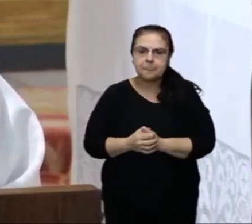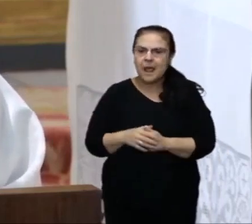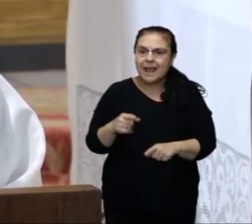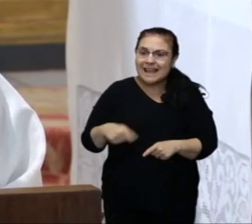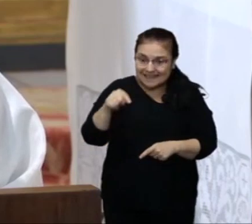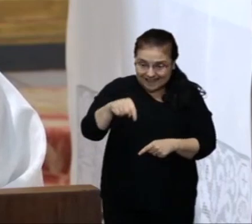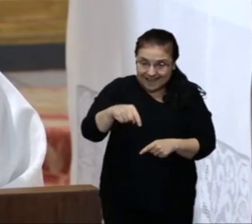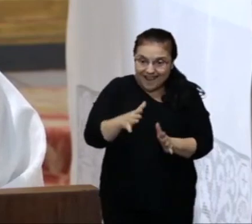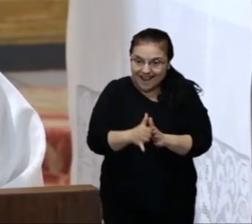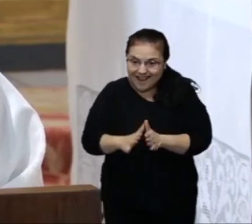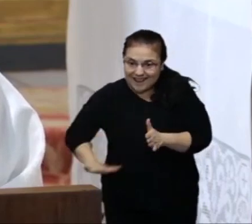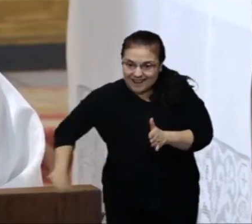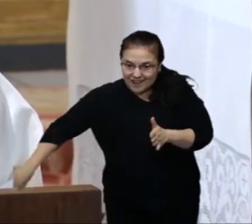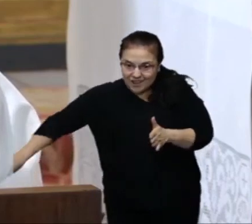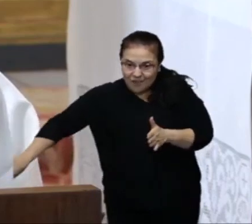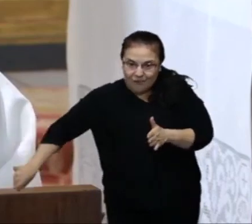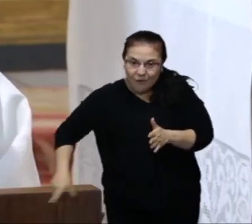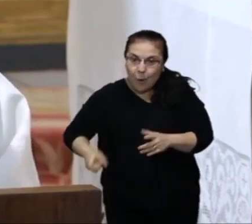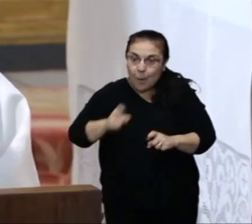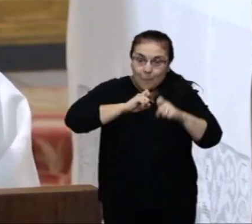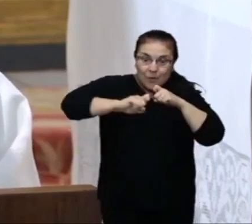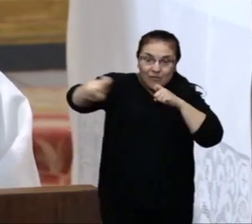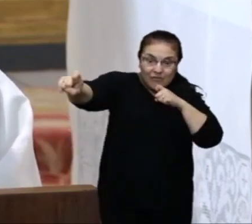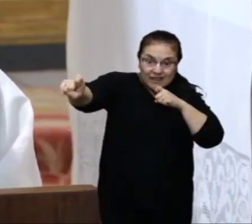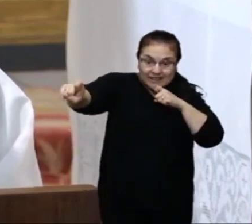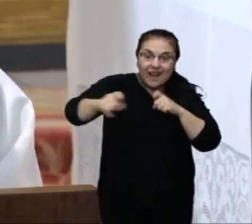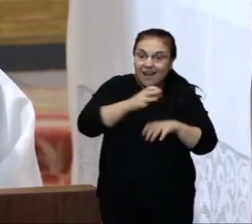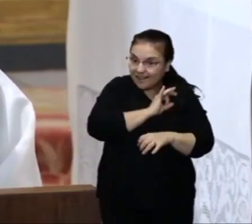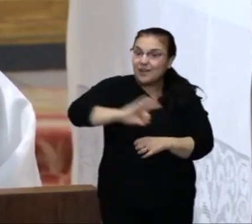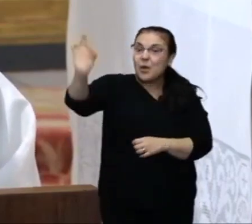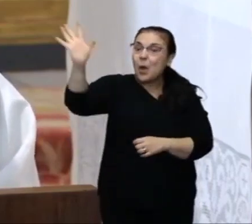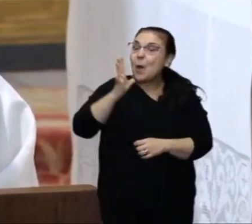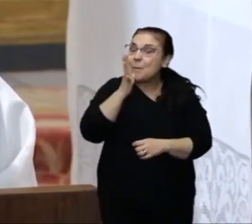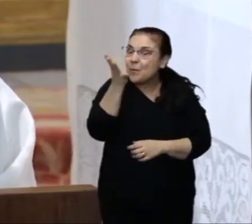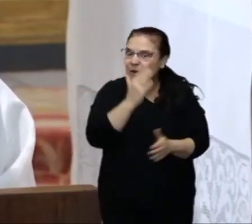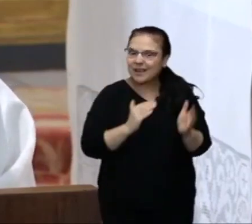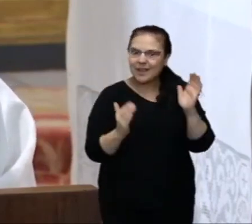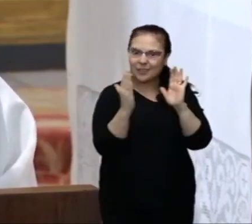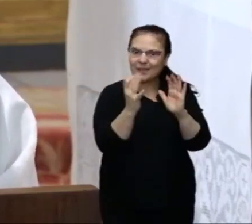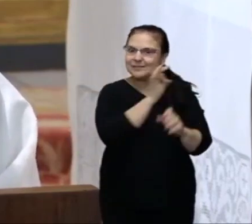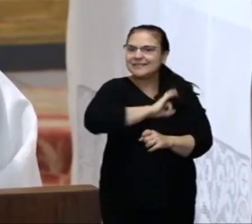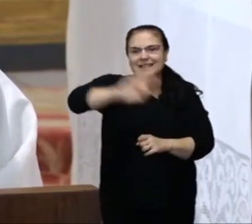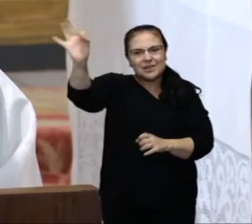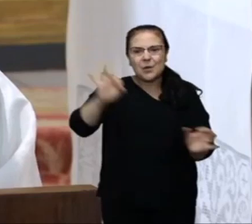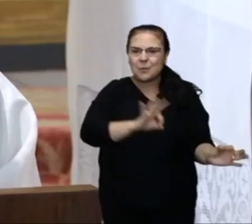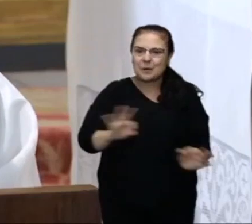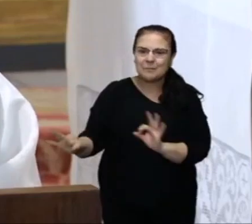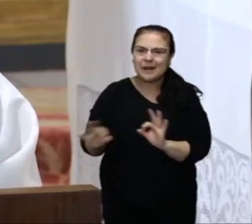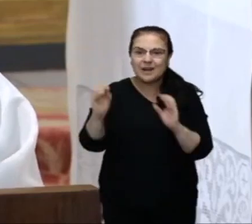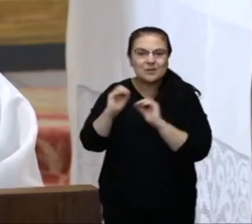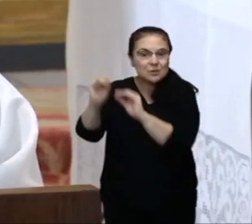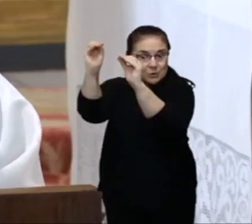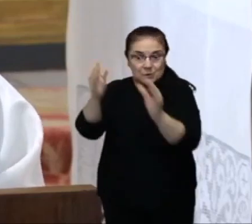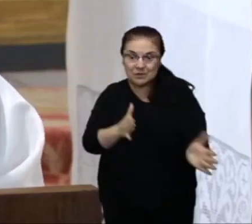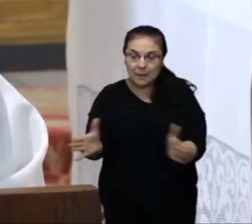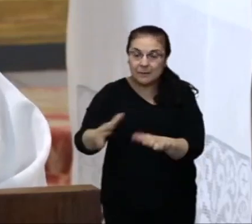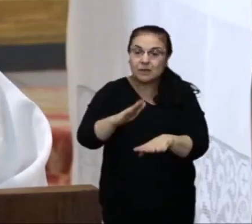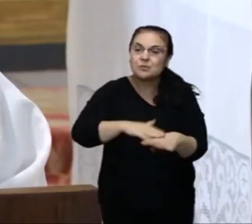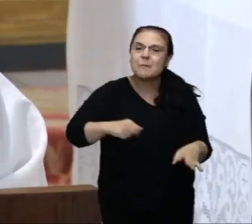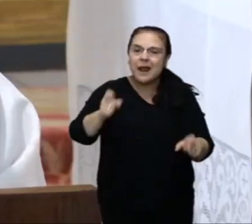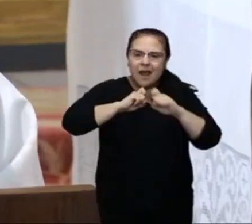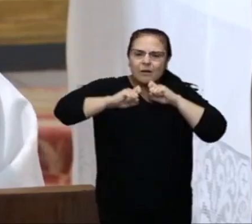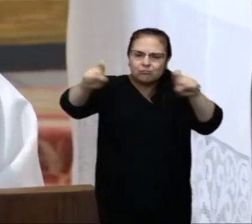ese niño será llamado profeta del Altísimo porque irá delante del Señor a preparar sus caminos para anunciar a su pueblo la